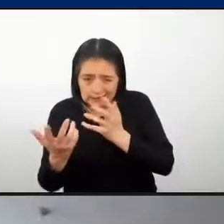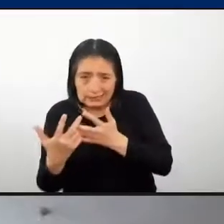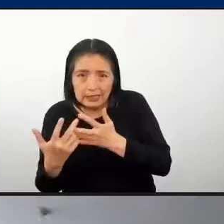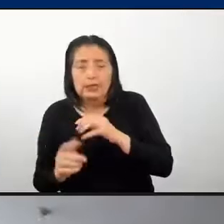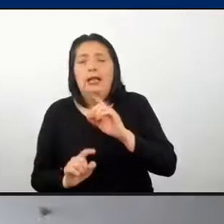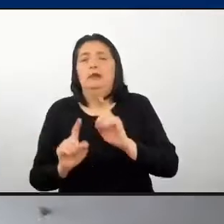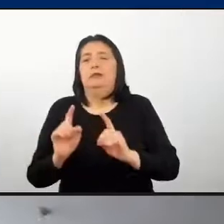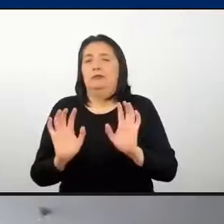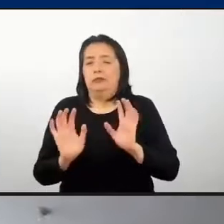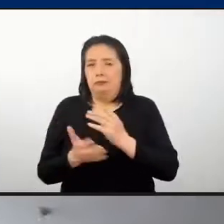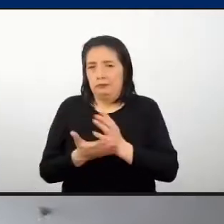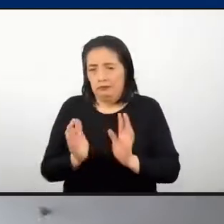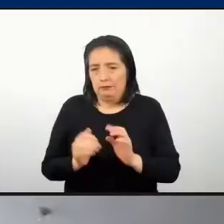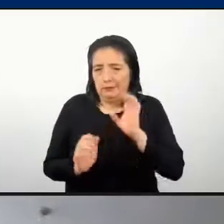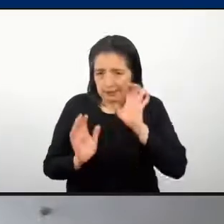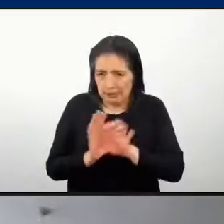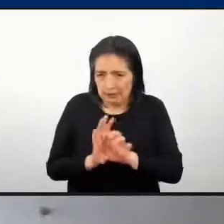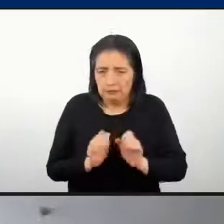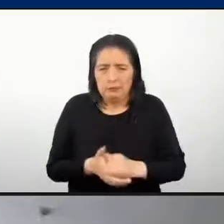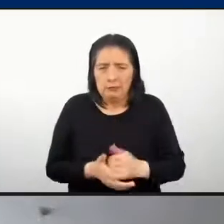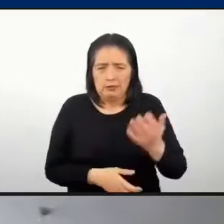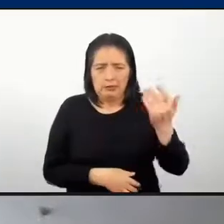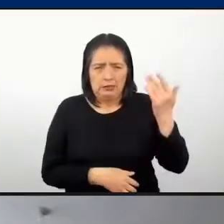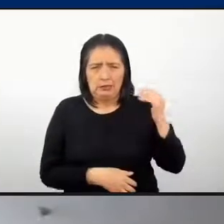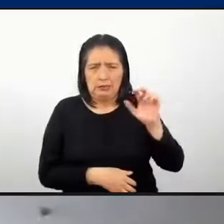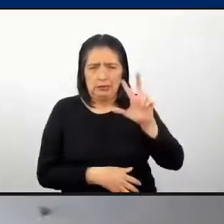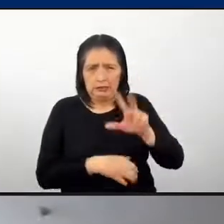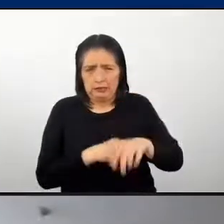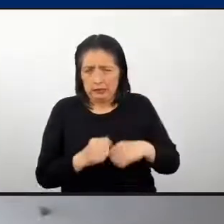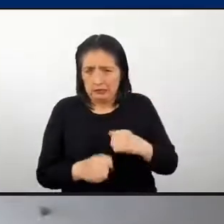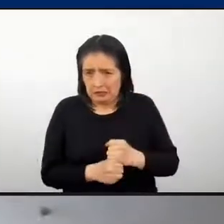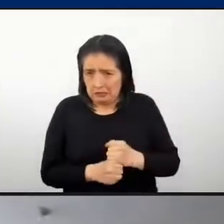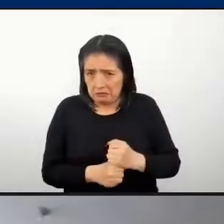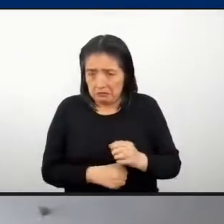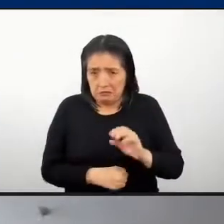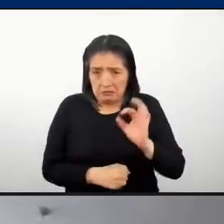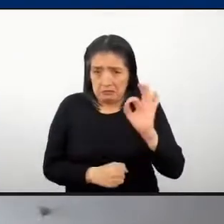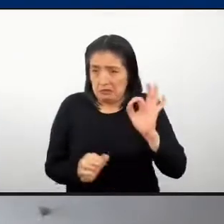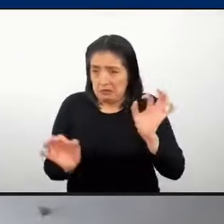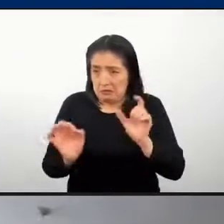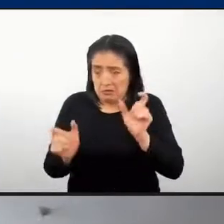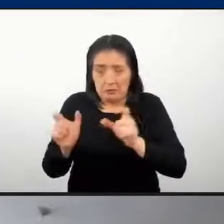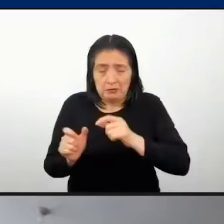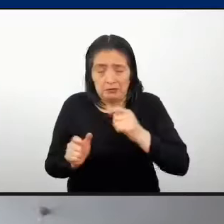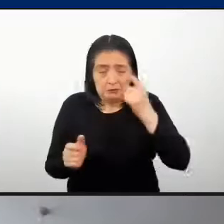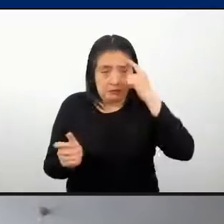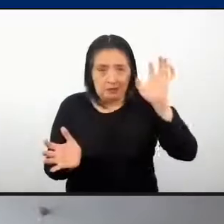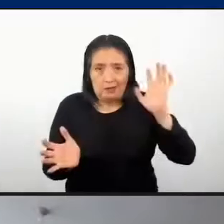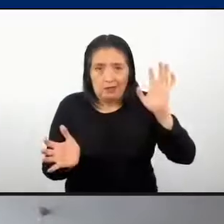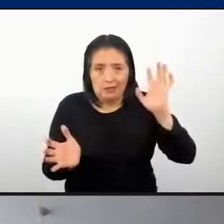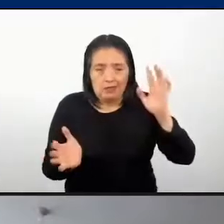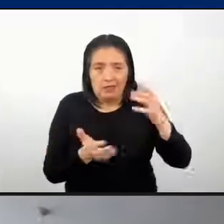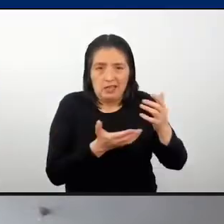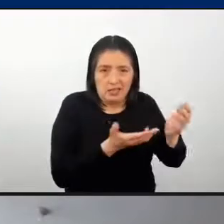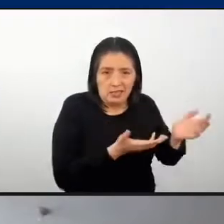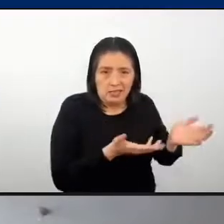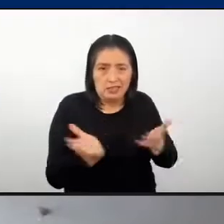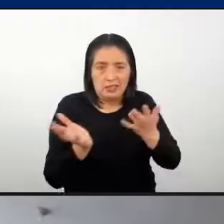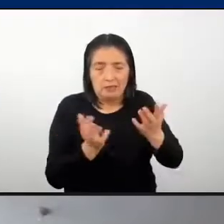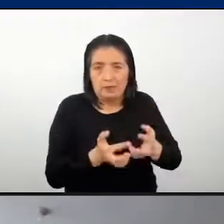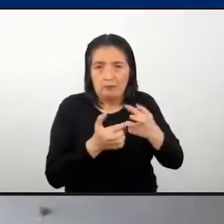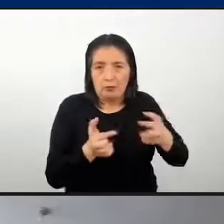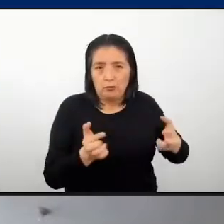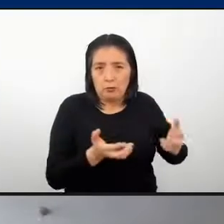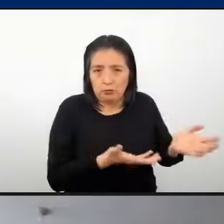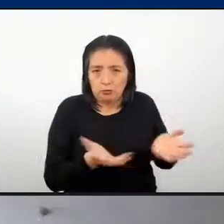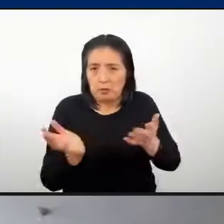medida. Por ejemplo, hace 3 años nadie hubiese pensado que el delivery iba a convertirse en una